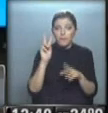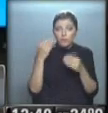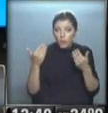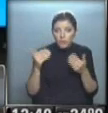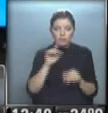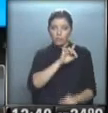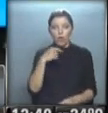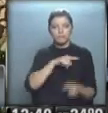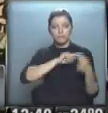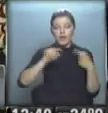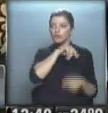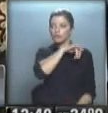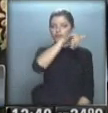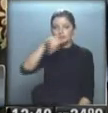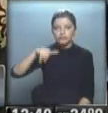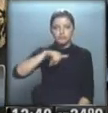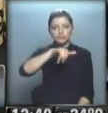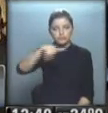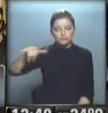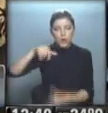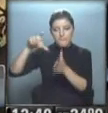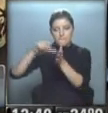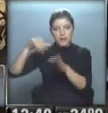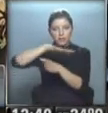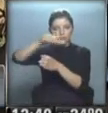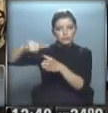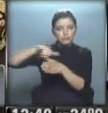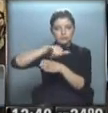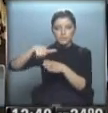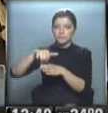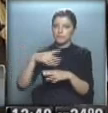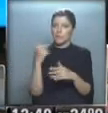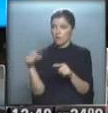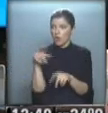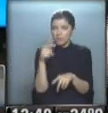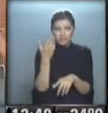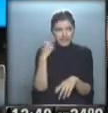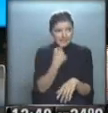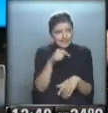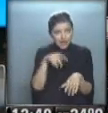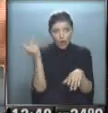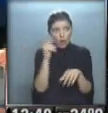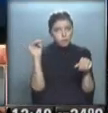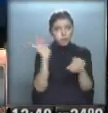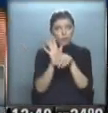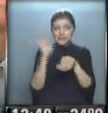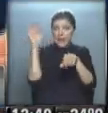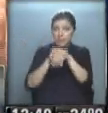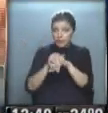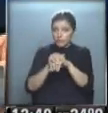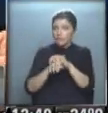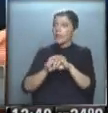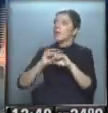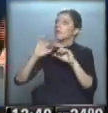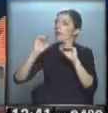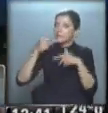eso que se supone que el gobierno pakistaní es aliado. Y que le pidió que paren más de una oportunidad del Congreso, esto lo hemos mencionado acá, el Congreso